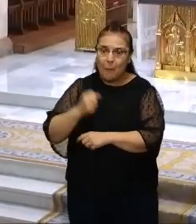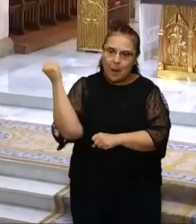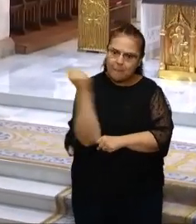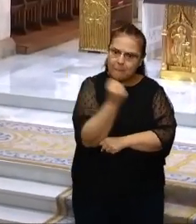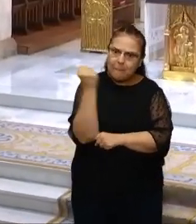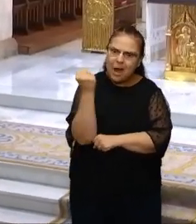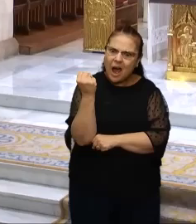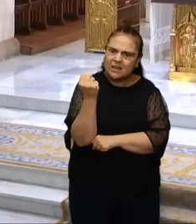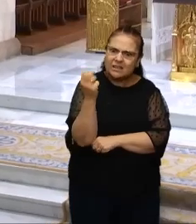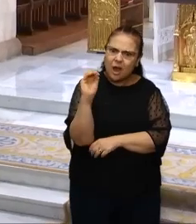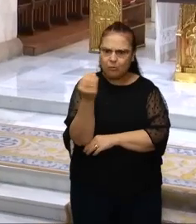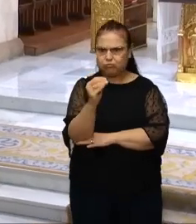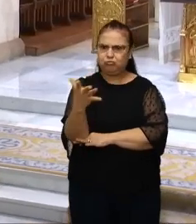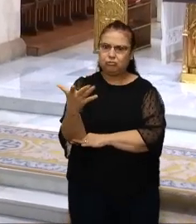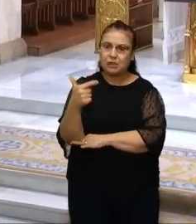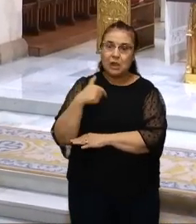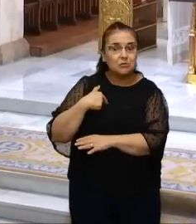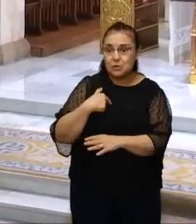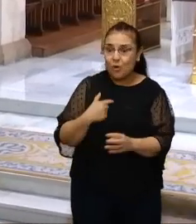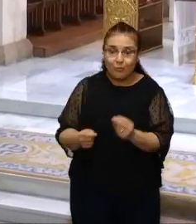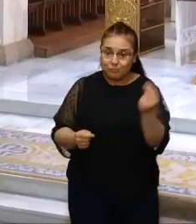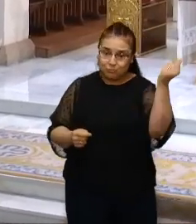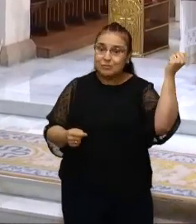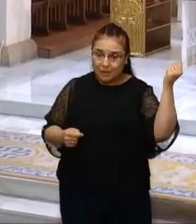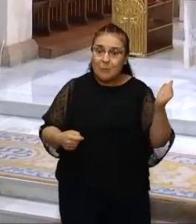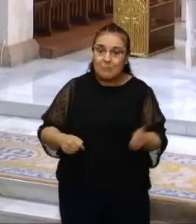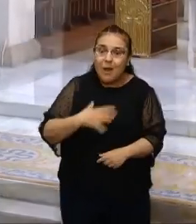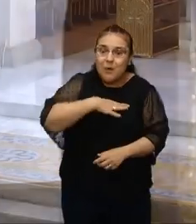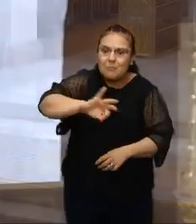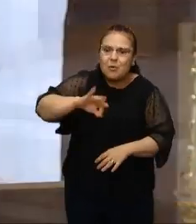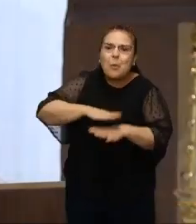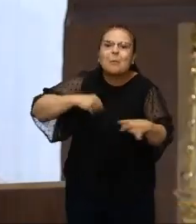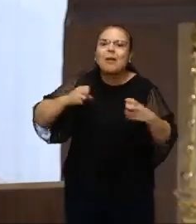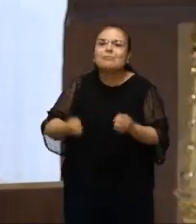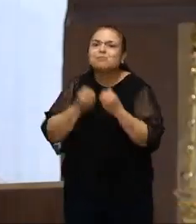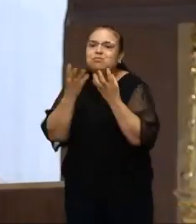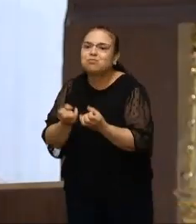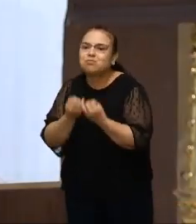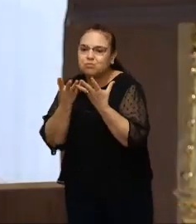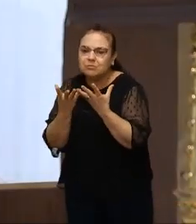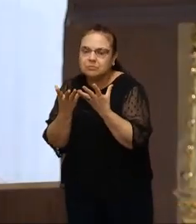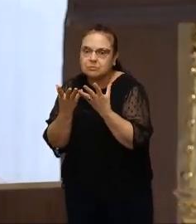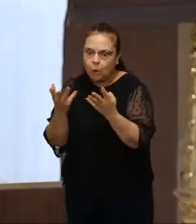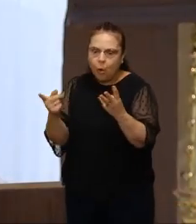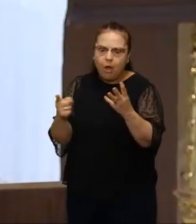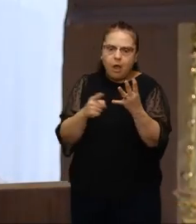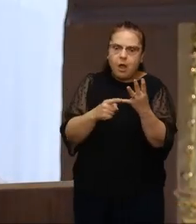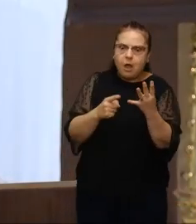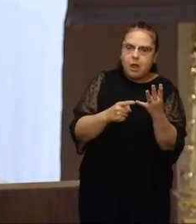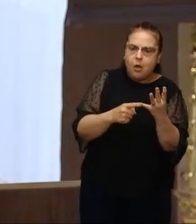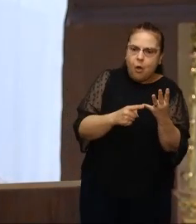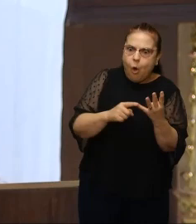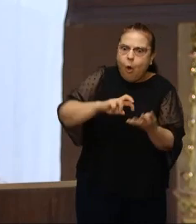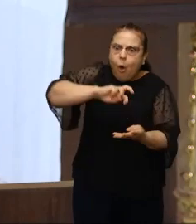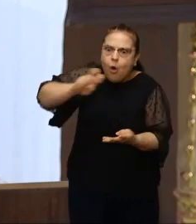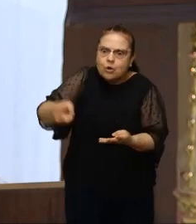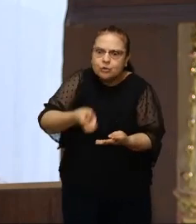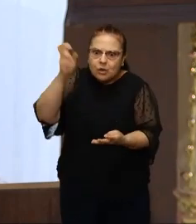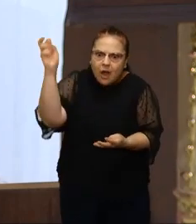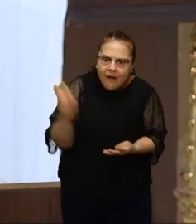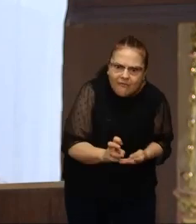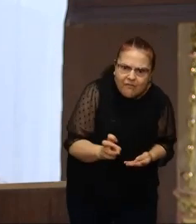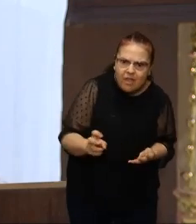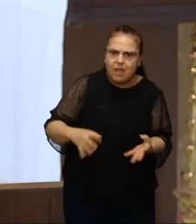mozos. Solo yo pude escapar para contártelo. No había acabado este de hablar cuando llegó otro con